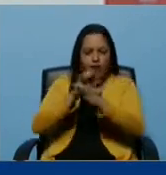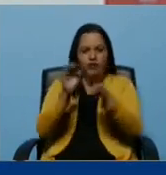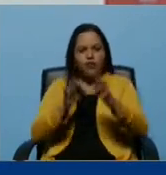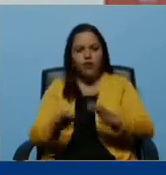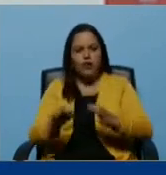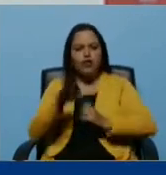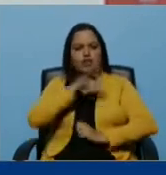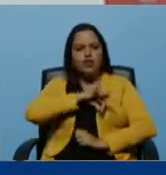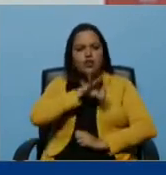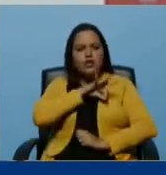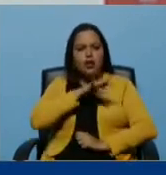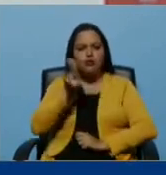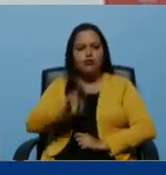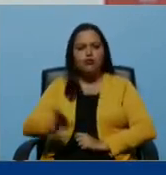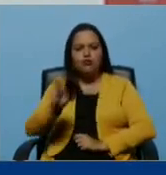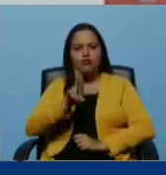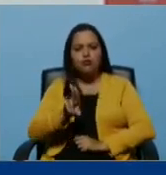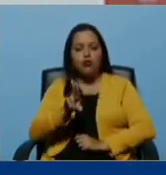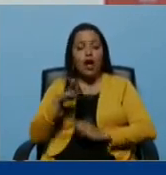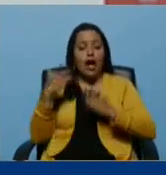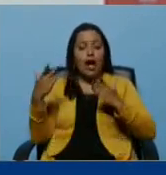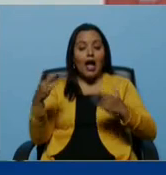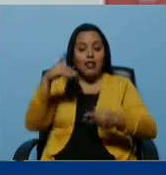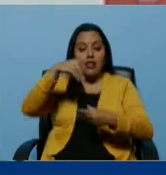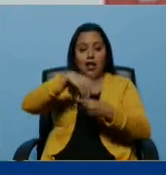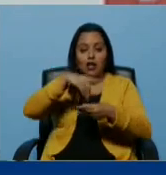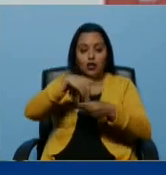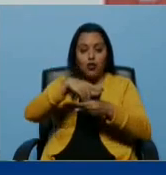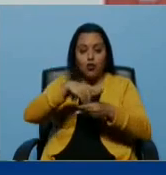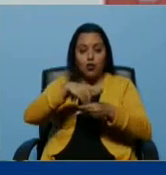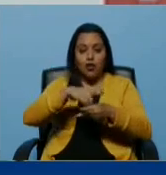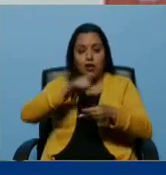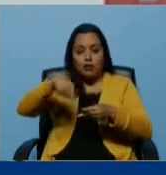data y segmenta